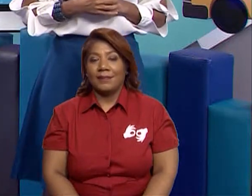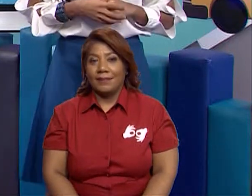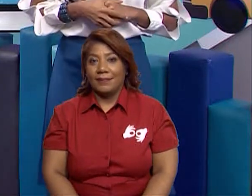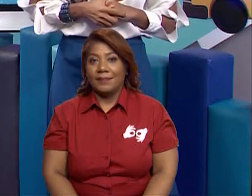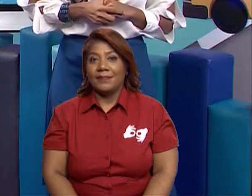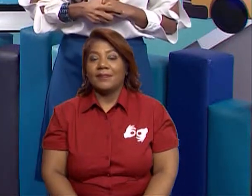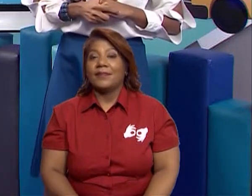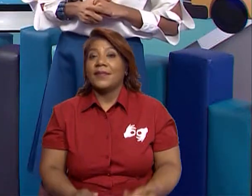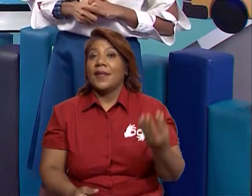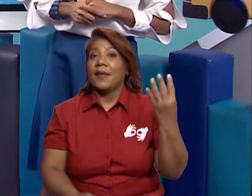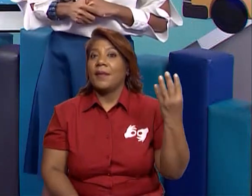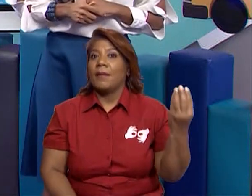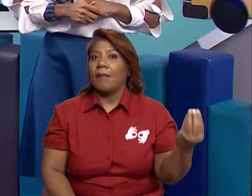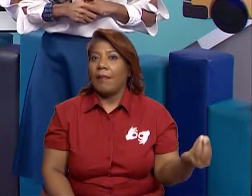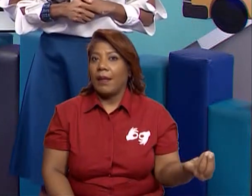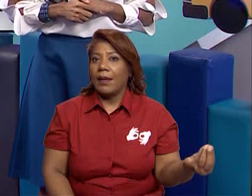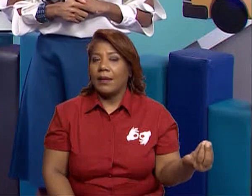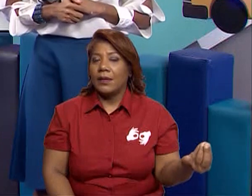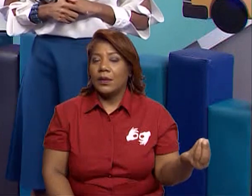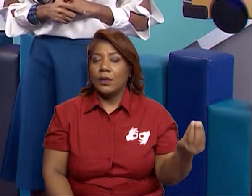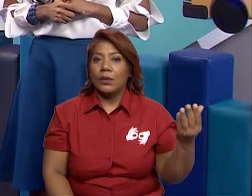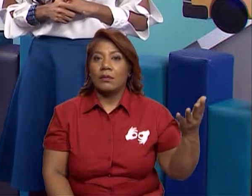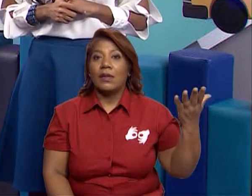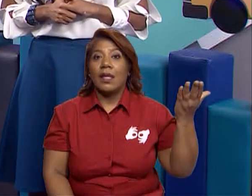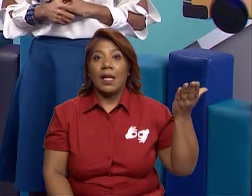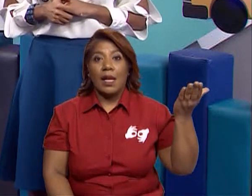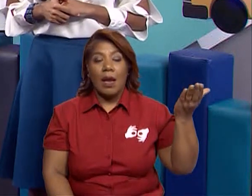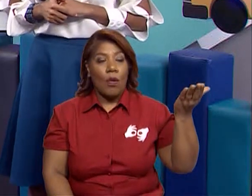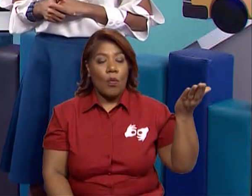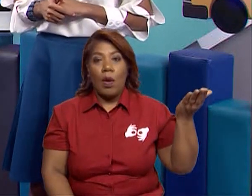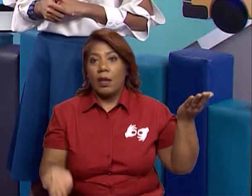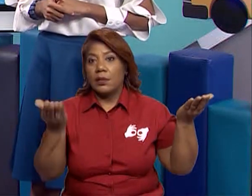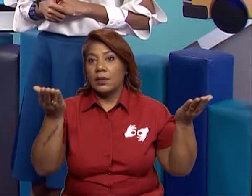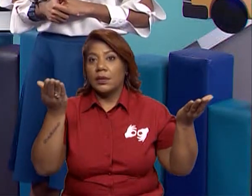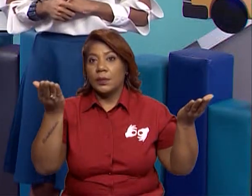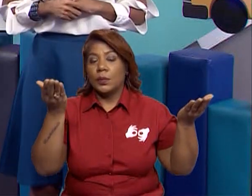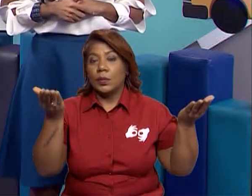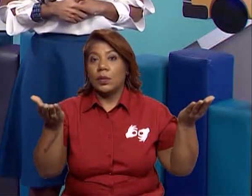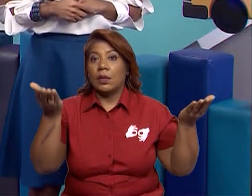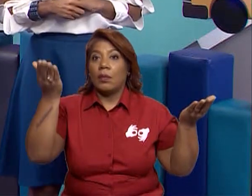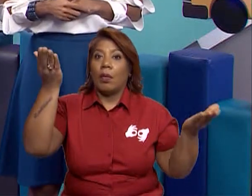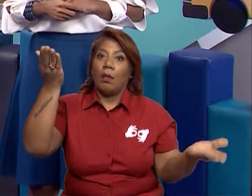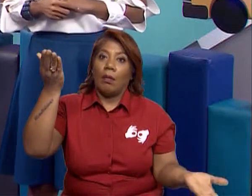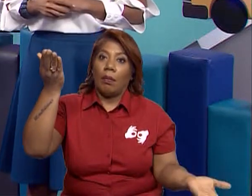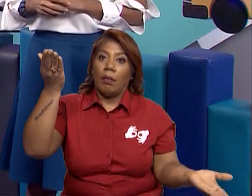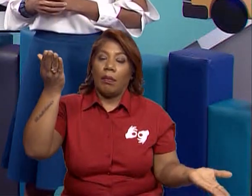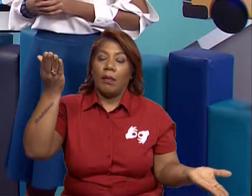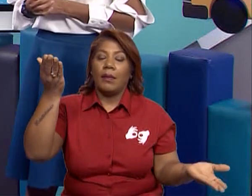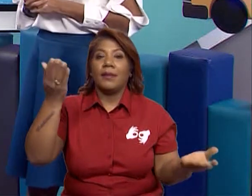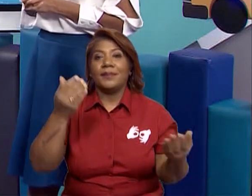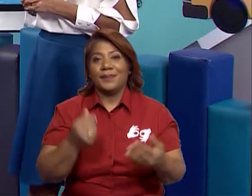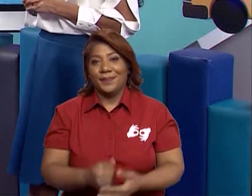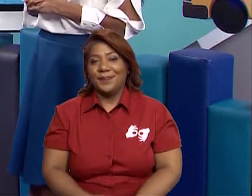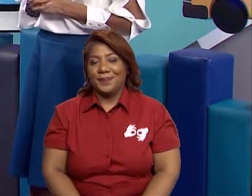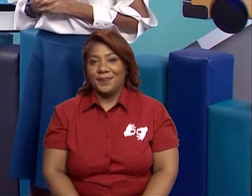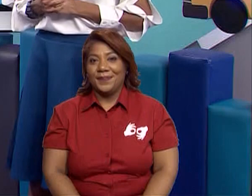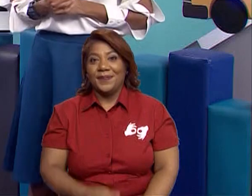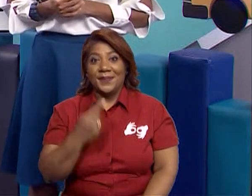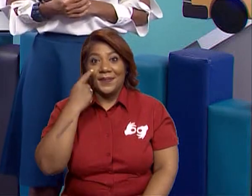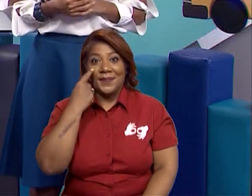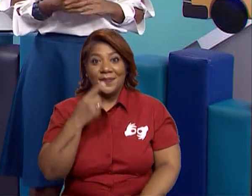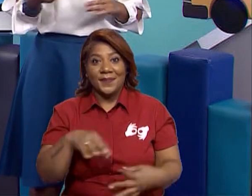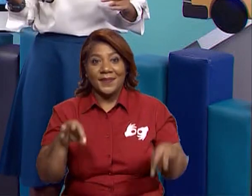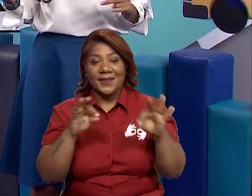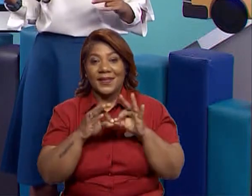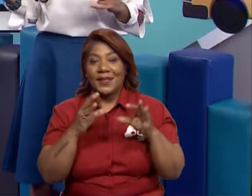peso. Así que, mis queridos estudiantes, de esa manera es que vas a poder, y puedes hacerlo en tu casa, con una balanza, como está diciendo la maestra. También, ¿qué más